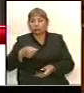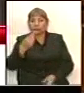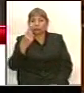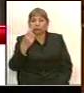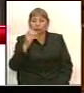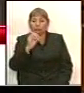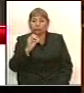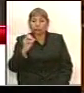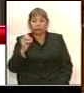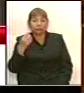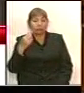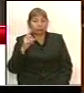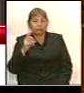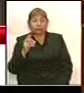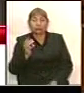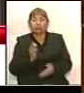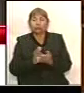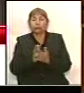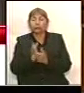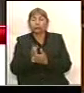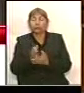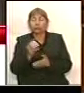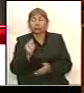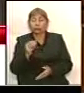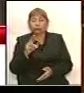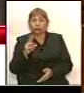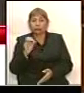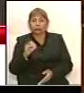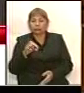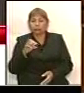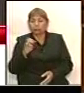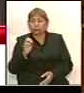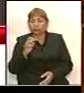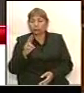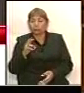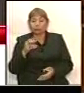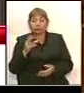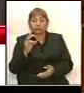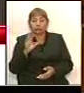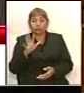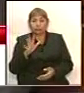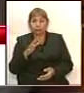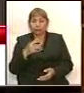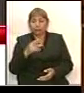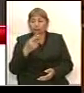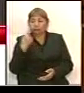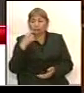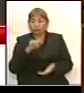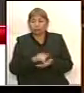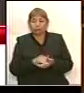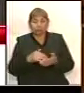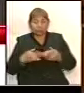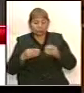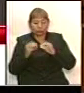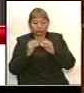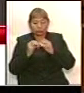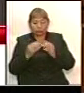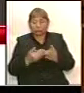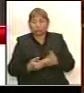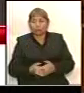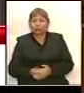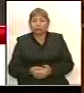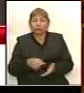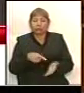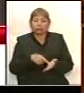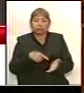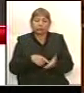de soles y a través del fondo AgroPerú los 165 millones de soles para poder reestructurar las